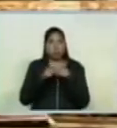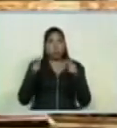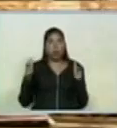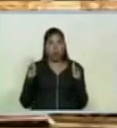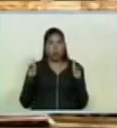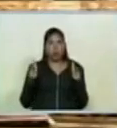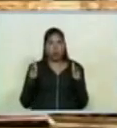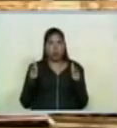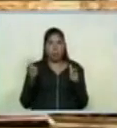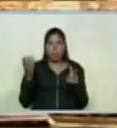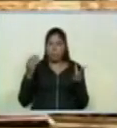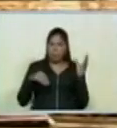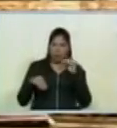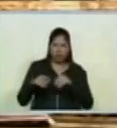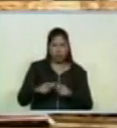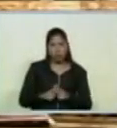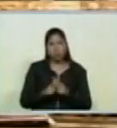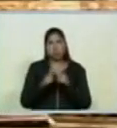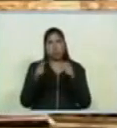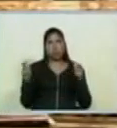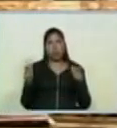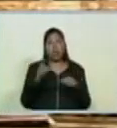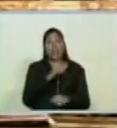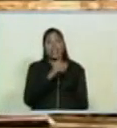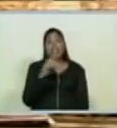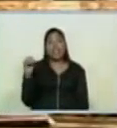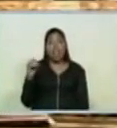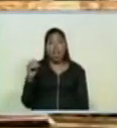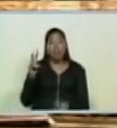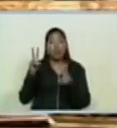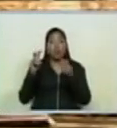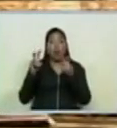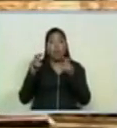En primer lugar, la apertura de 100 nuevas panaderías.